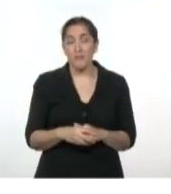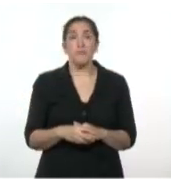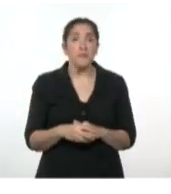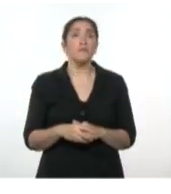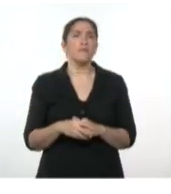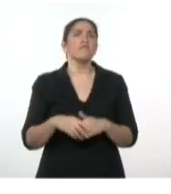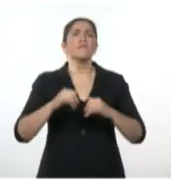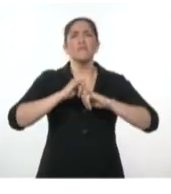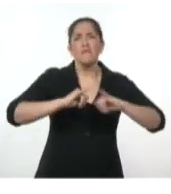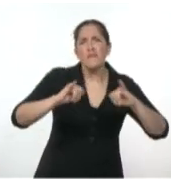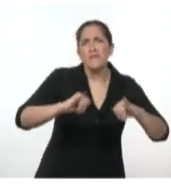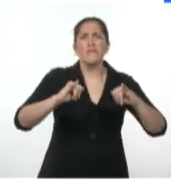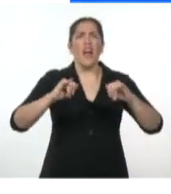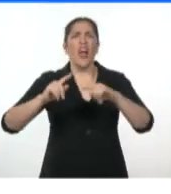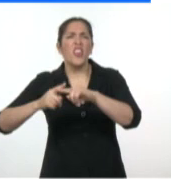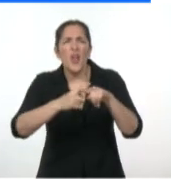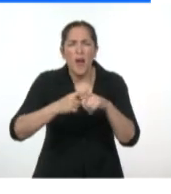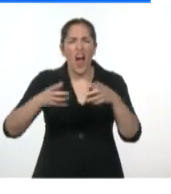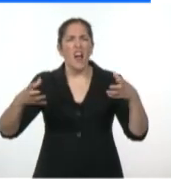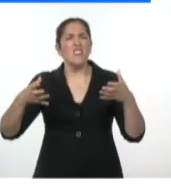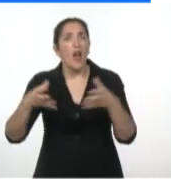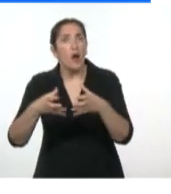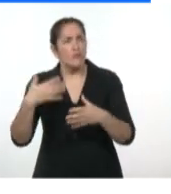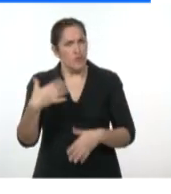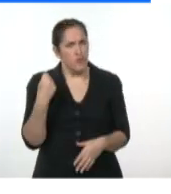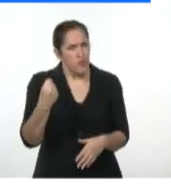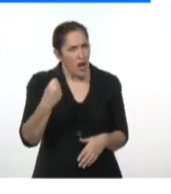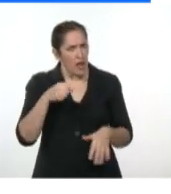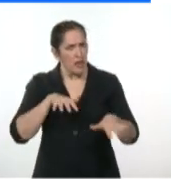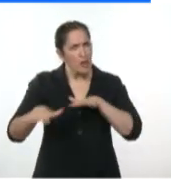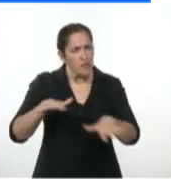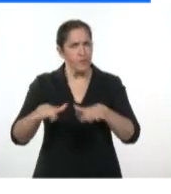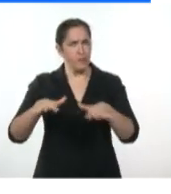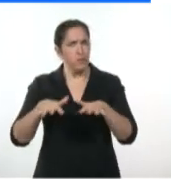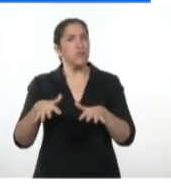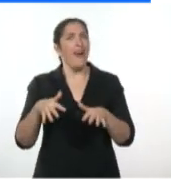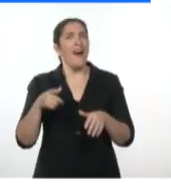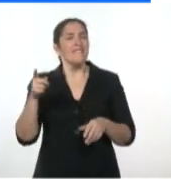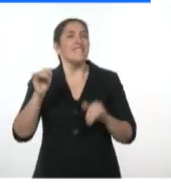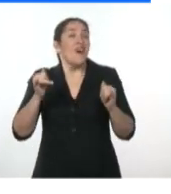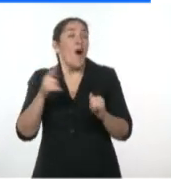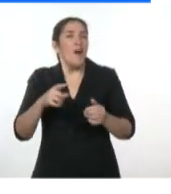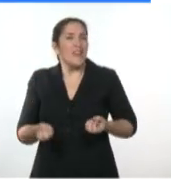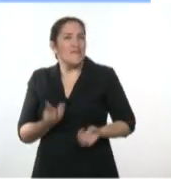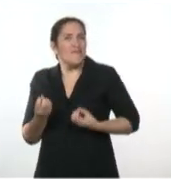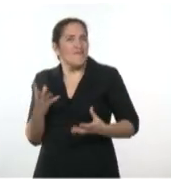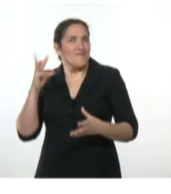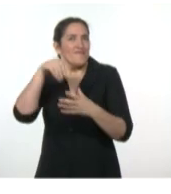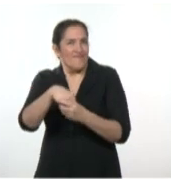campañas y los debates son usualmente muy fuertes y cuentan con el entusiasmo juvenil de los